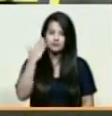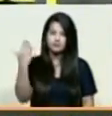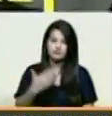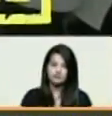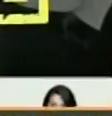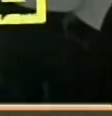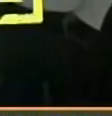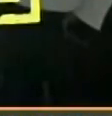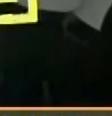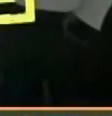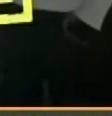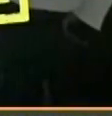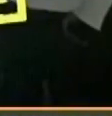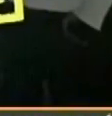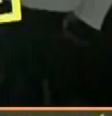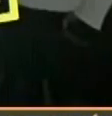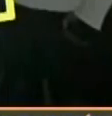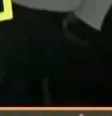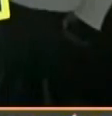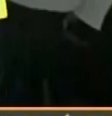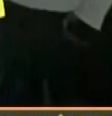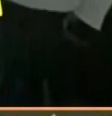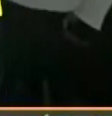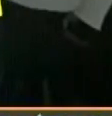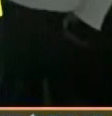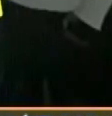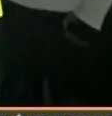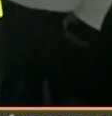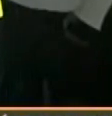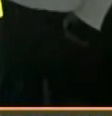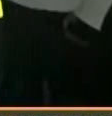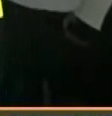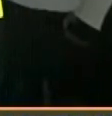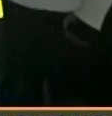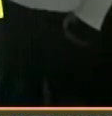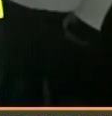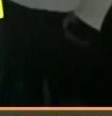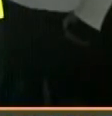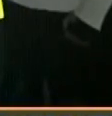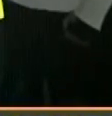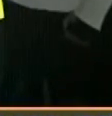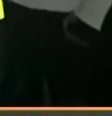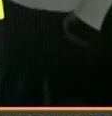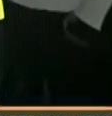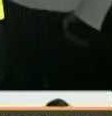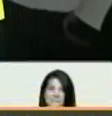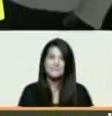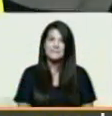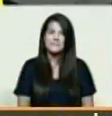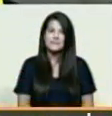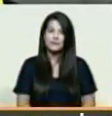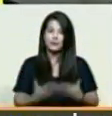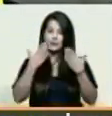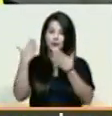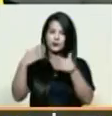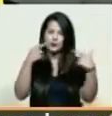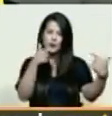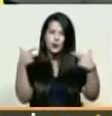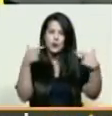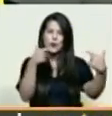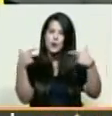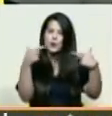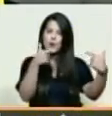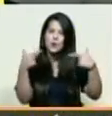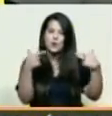Este 15 de enero del año 2018, resultó desmantelado un peligroso grupo terrorista luego de un enfrentamiento con las fuerzas